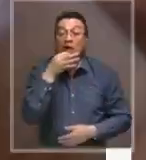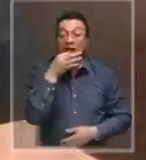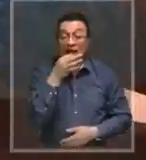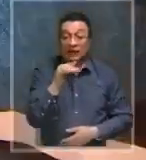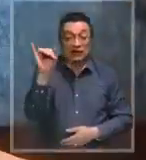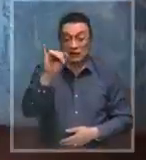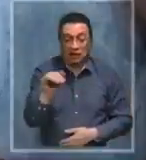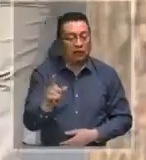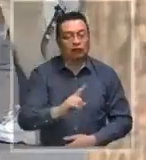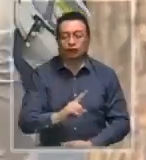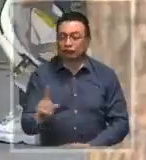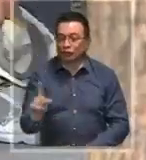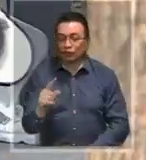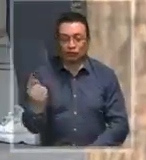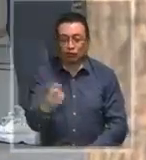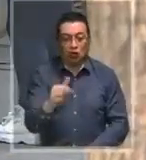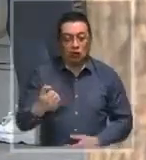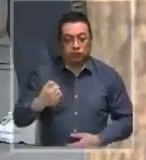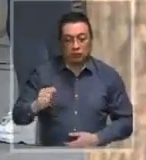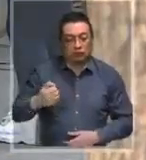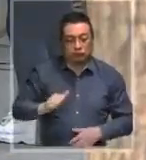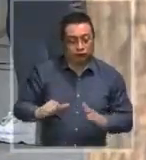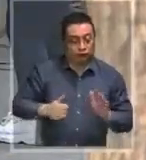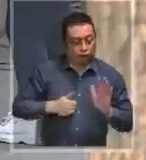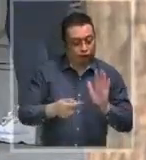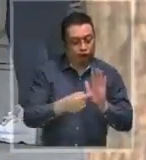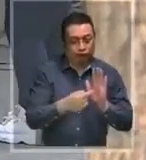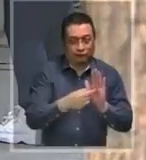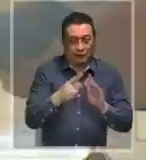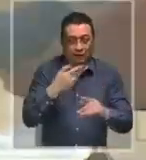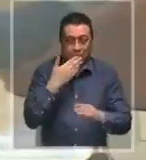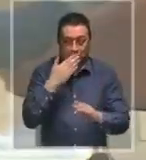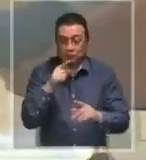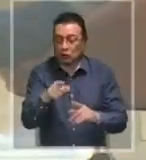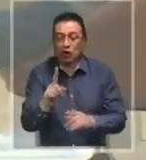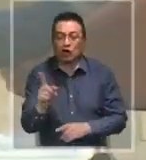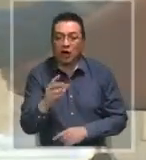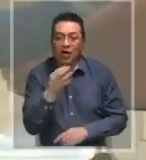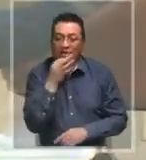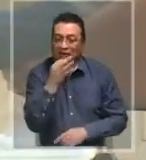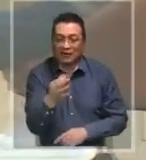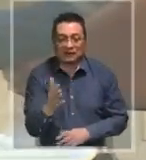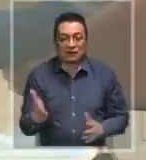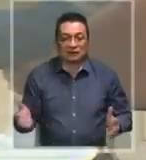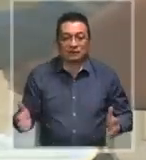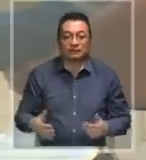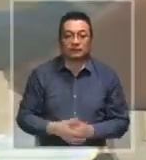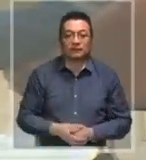situación. Ninguna estaría incumpliendo los indicadores nombrados por el experto al principio de esta nota.